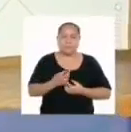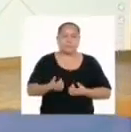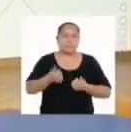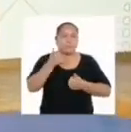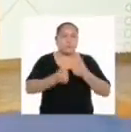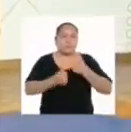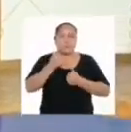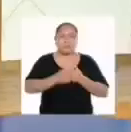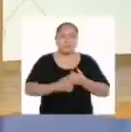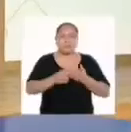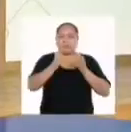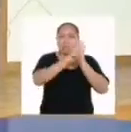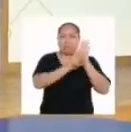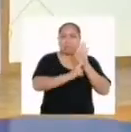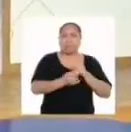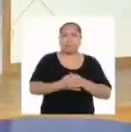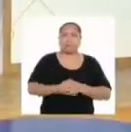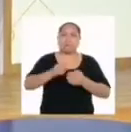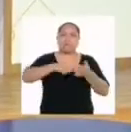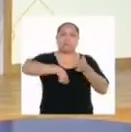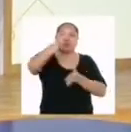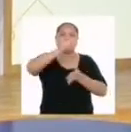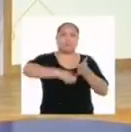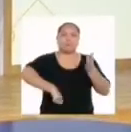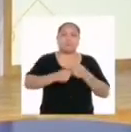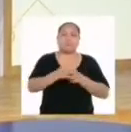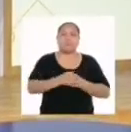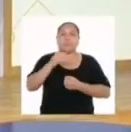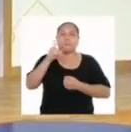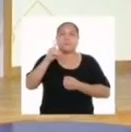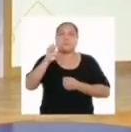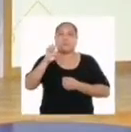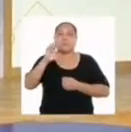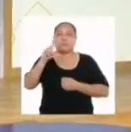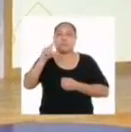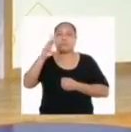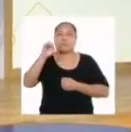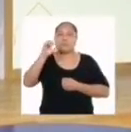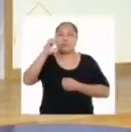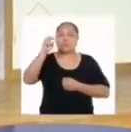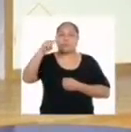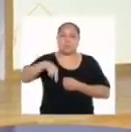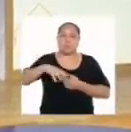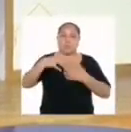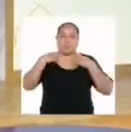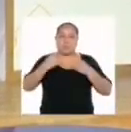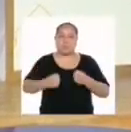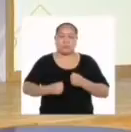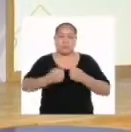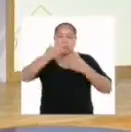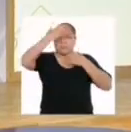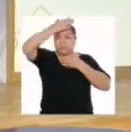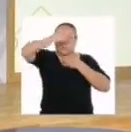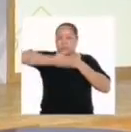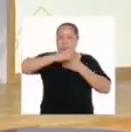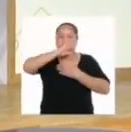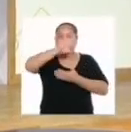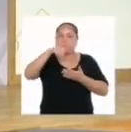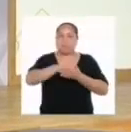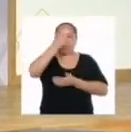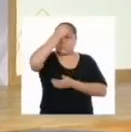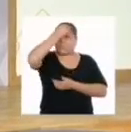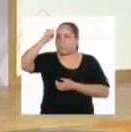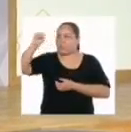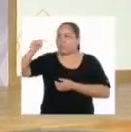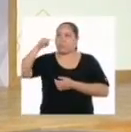¿Y cuáles son los protocolos? Firmar una declaración jurada de salud y portar mascarilla y protector facial durante todo el